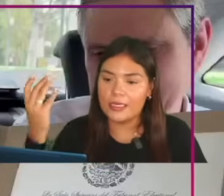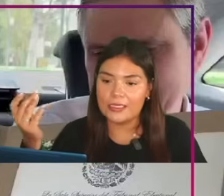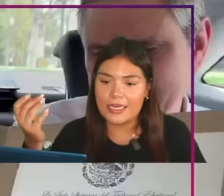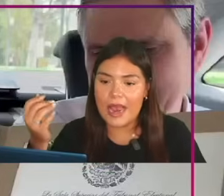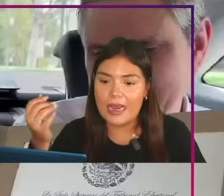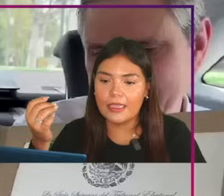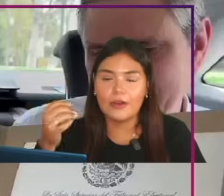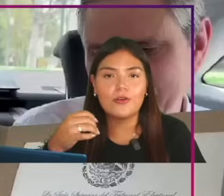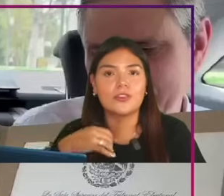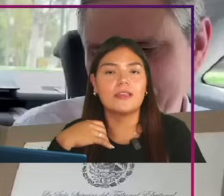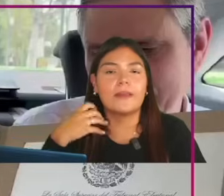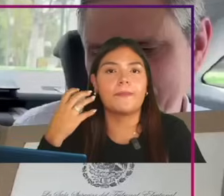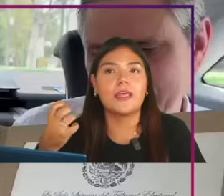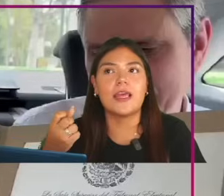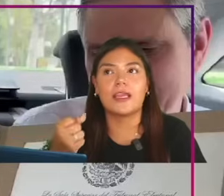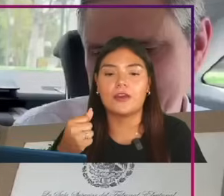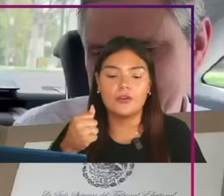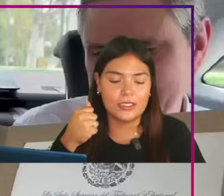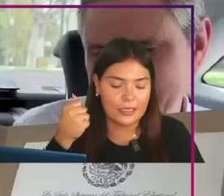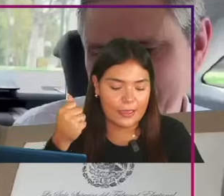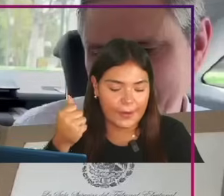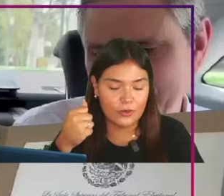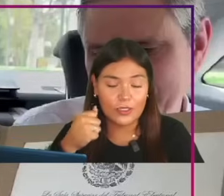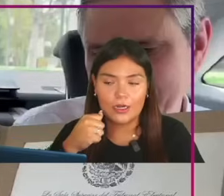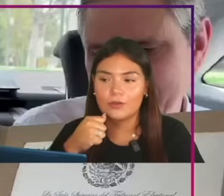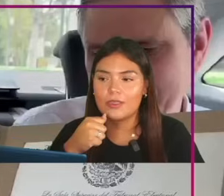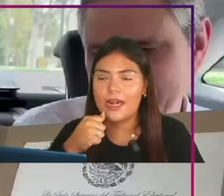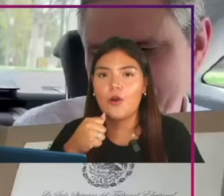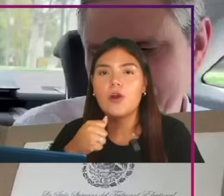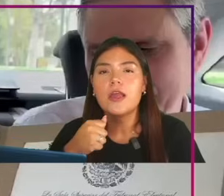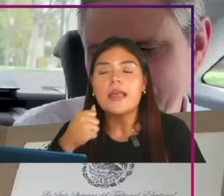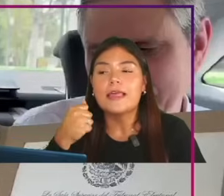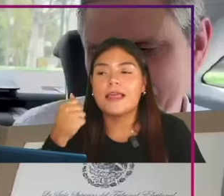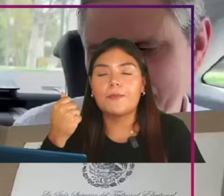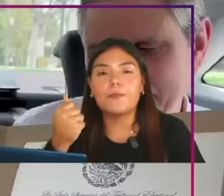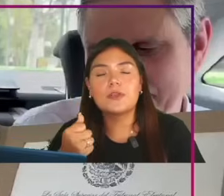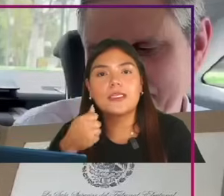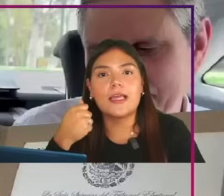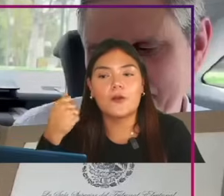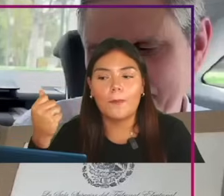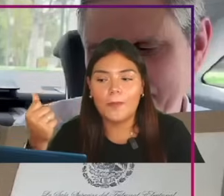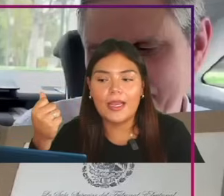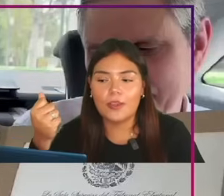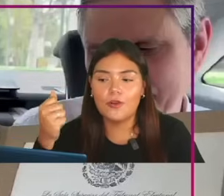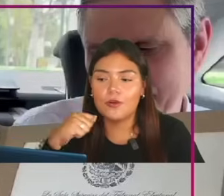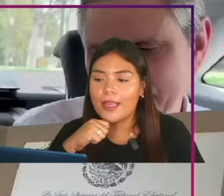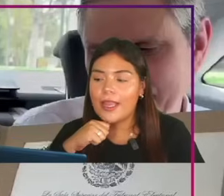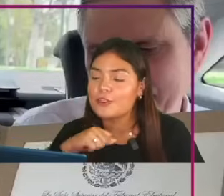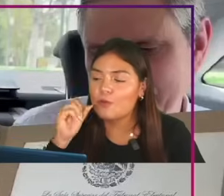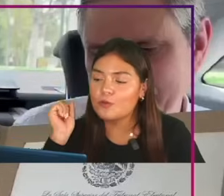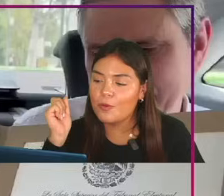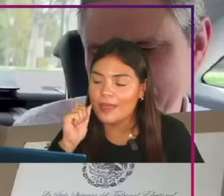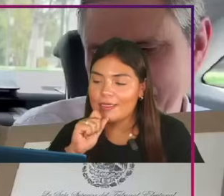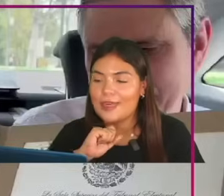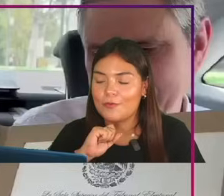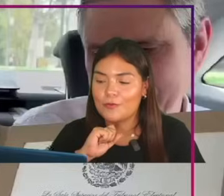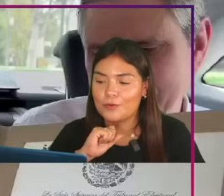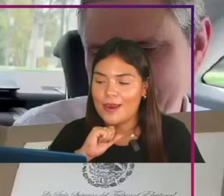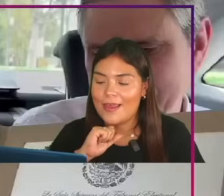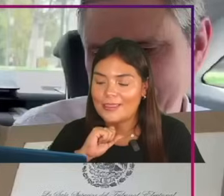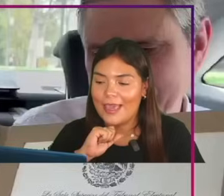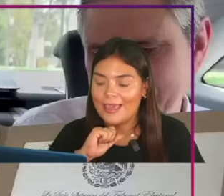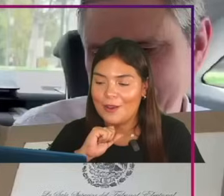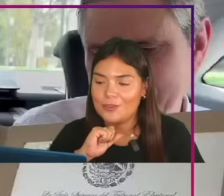ese potencial que no siente envidia que no se sienta menos que al contrario te impulse y te acompañe yo creo que somos pocas las